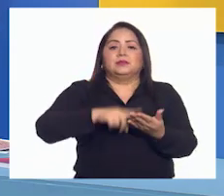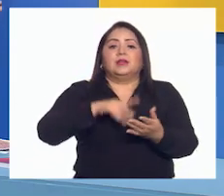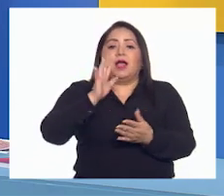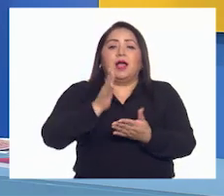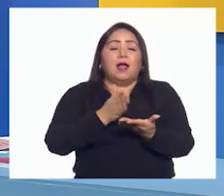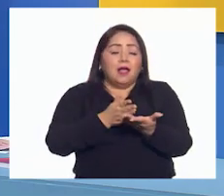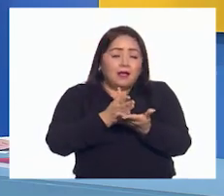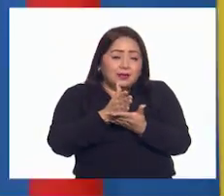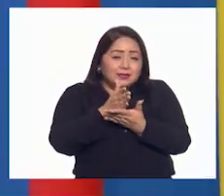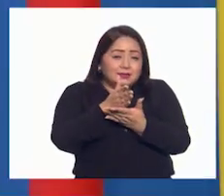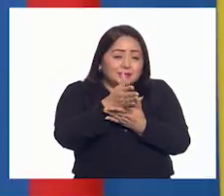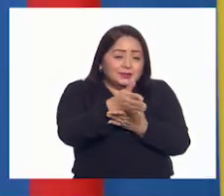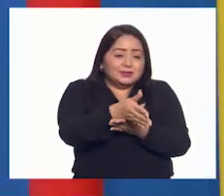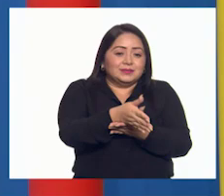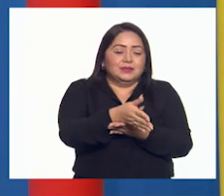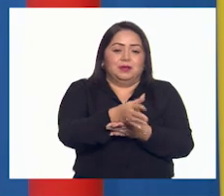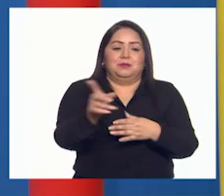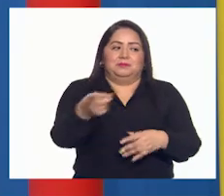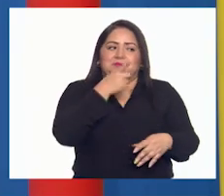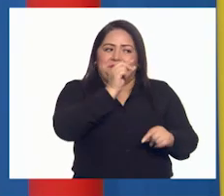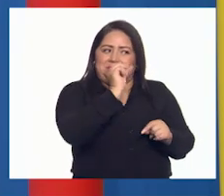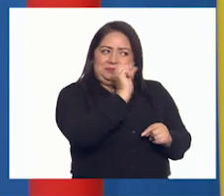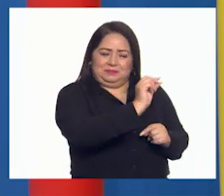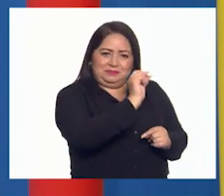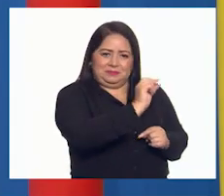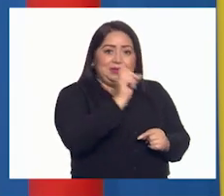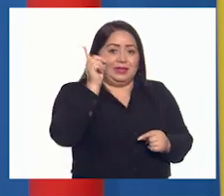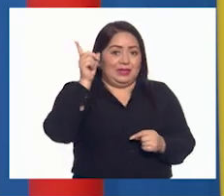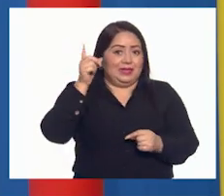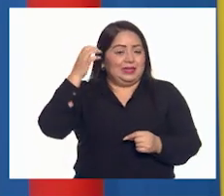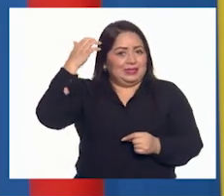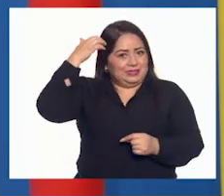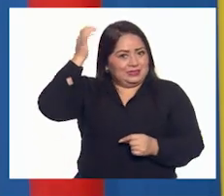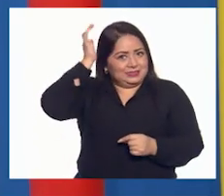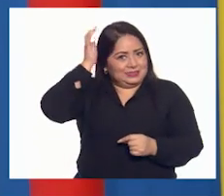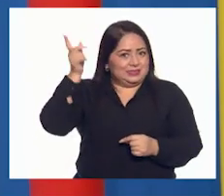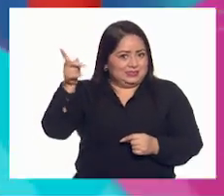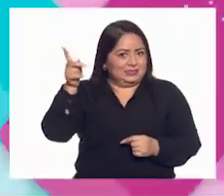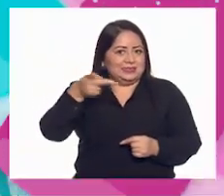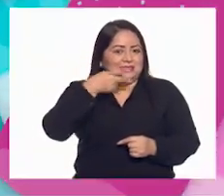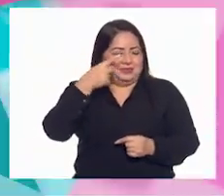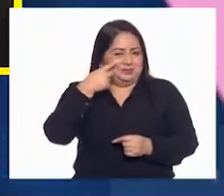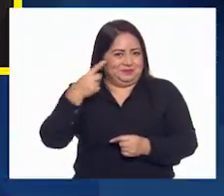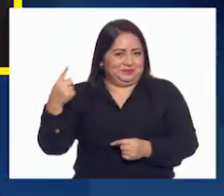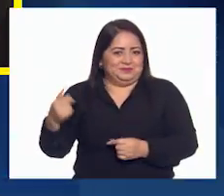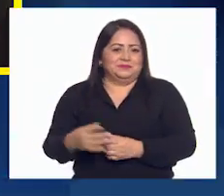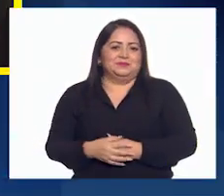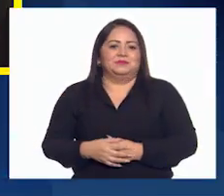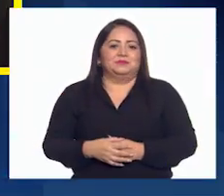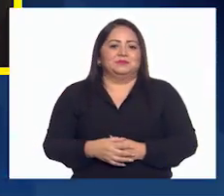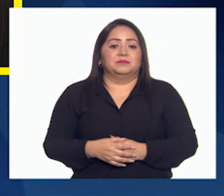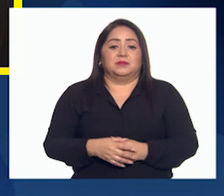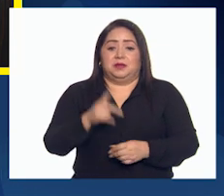arribado a... Espera, que sea Cristóbal Colón quien nos diga. A la primera que yo